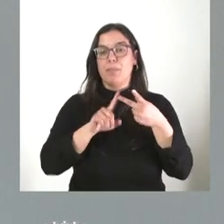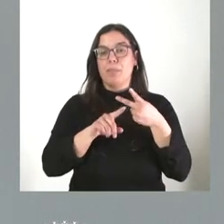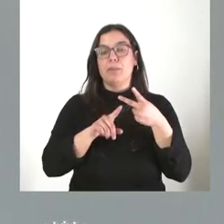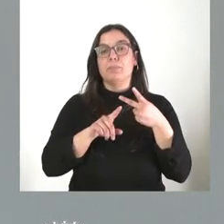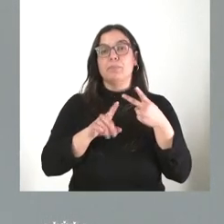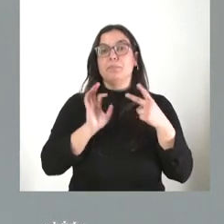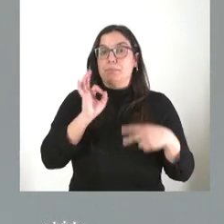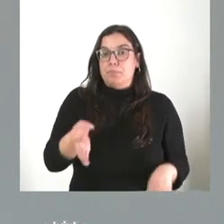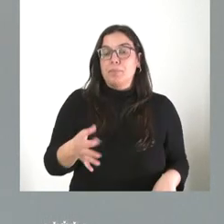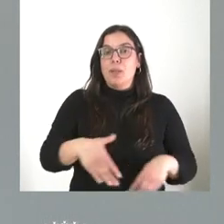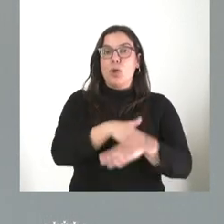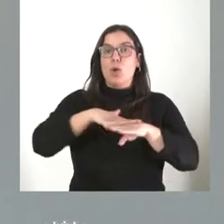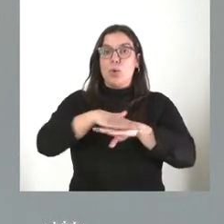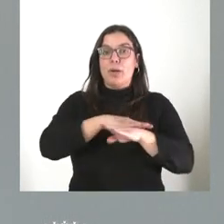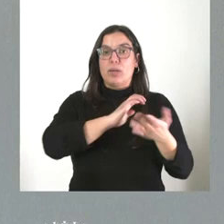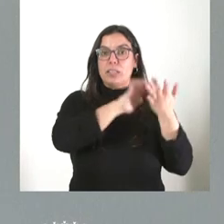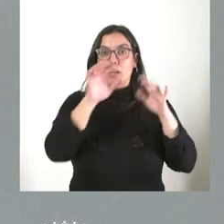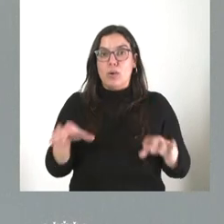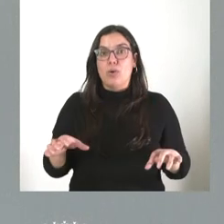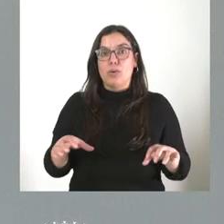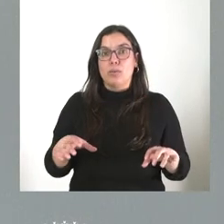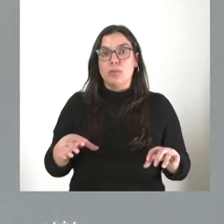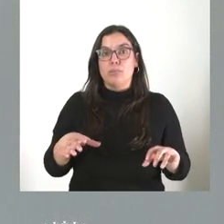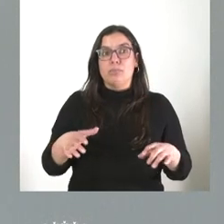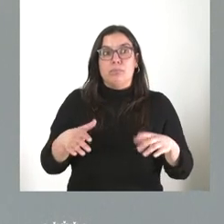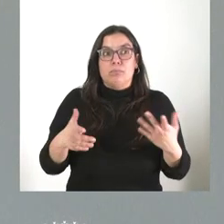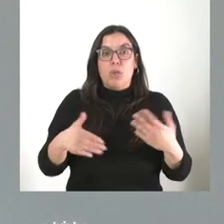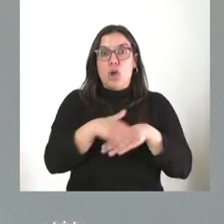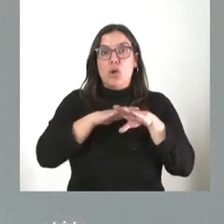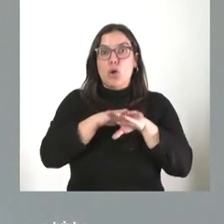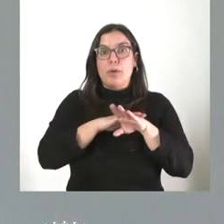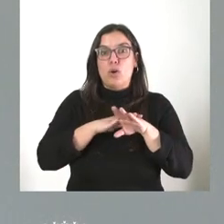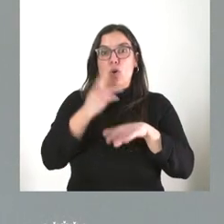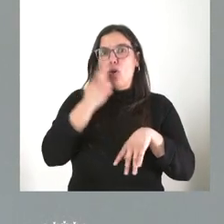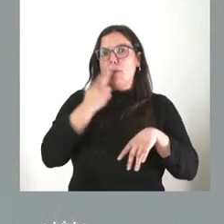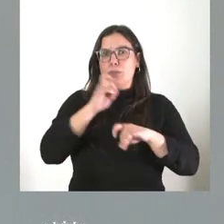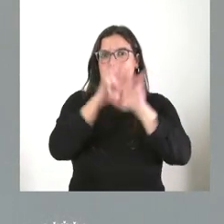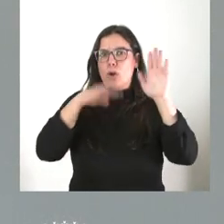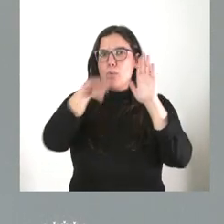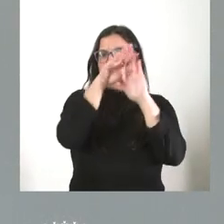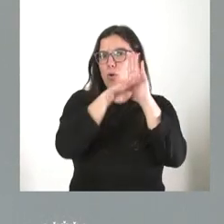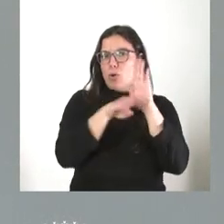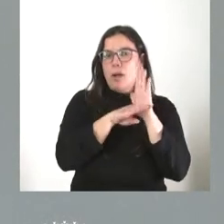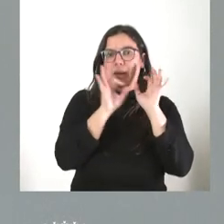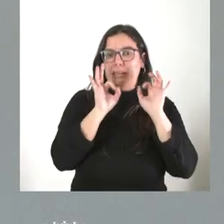efectivamente el gobierno de Castilla y león es un gobierno que tiene un claro compromiso con un programa y que tiene un claro compromiso de